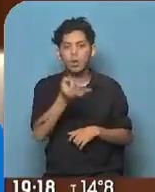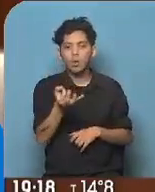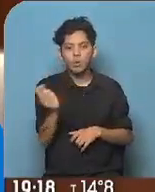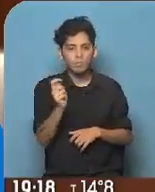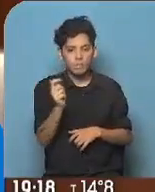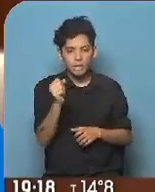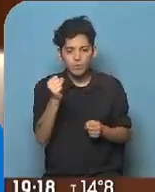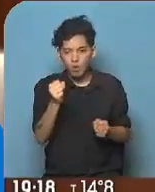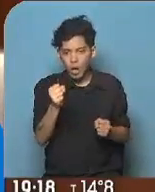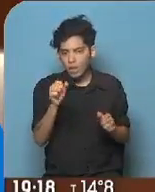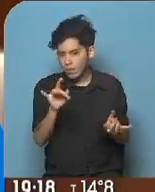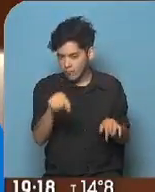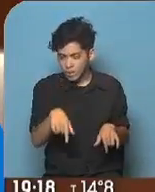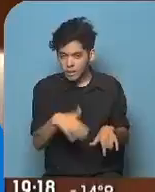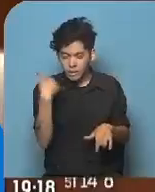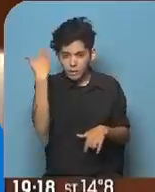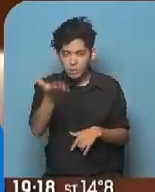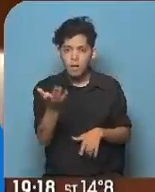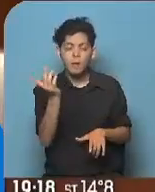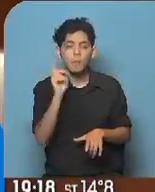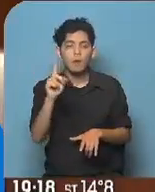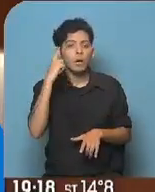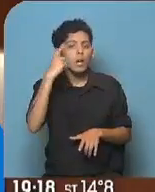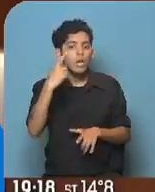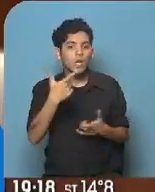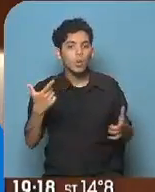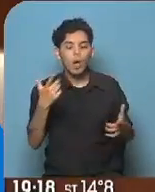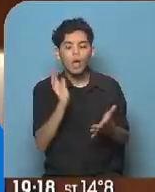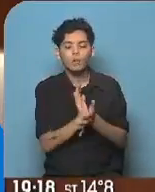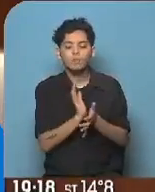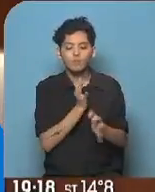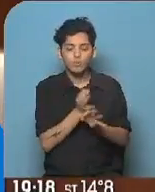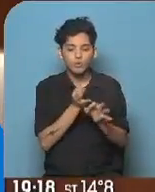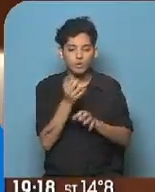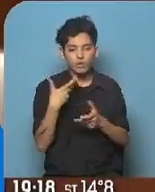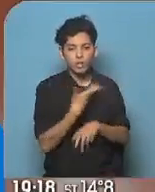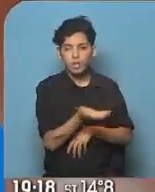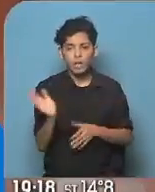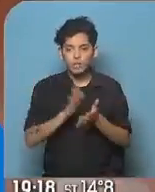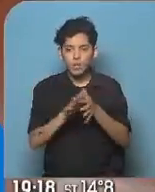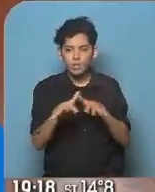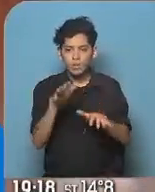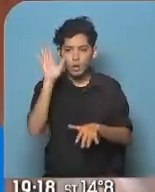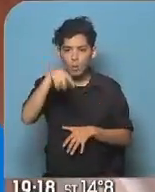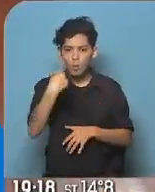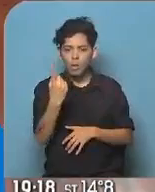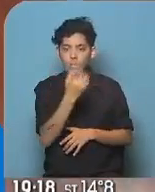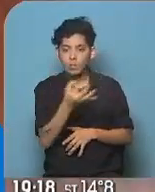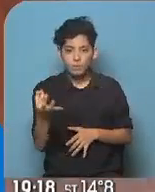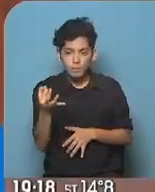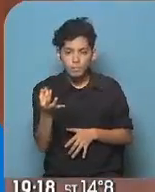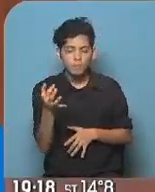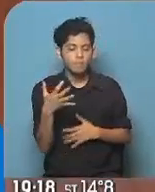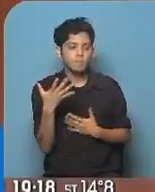bastante duros y creo que aún no hay conciencia social de lo que está por venir qué paradójico que